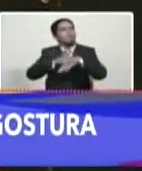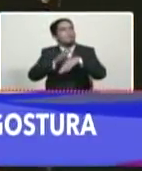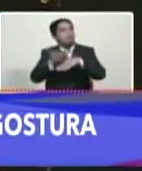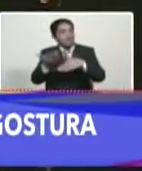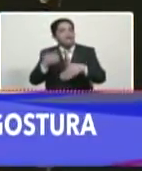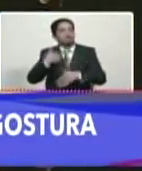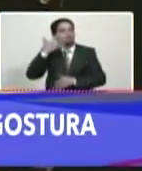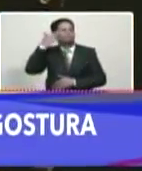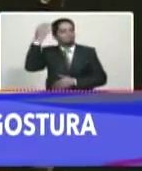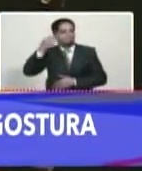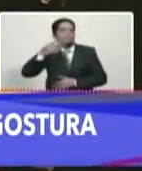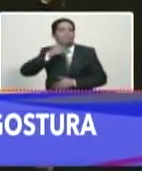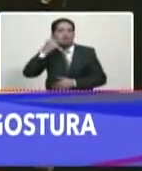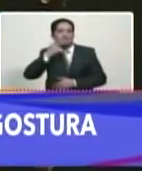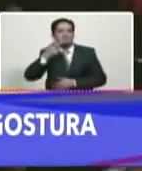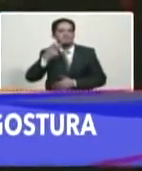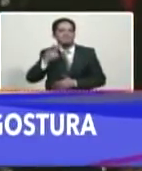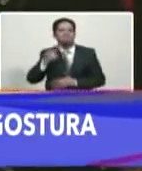la política.